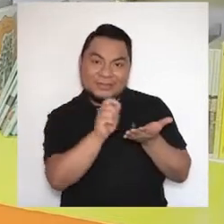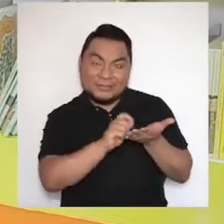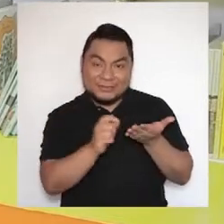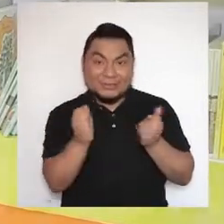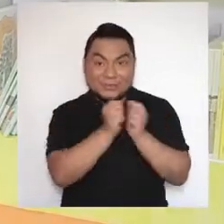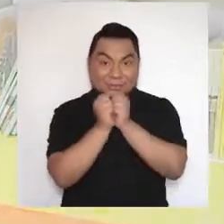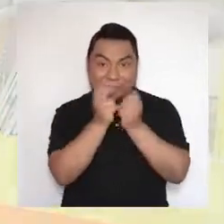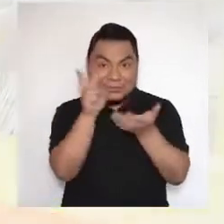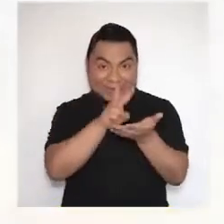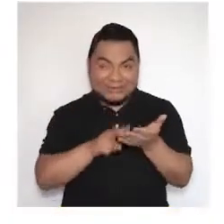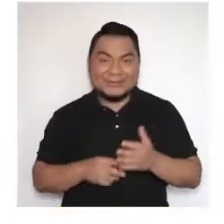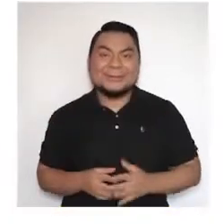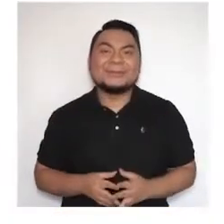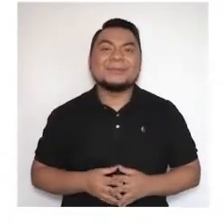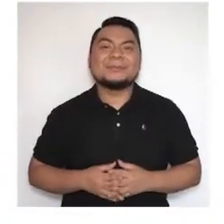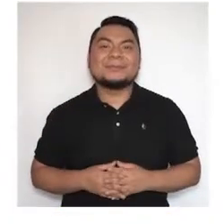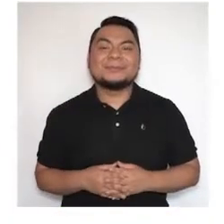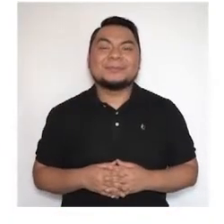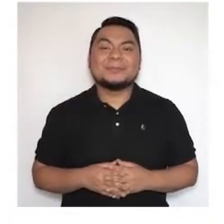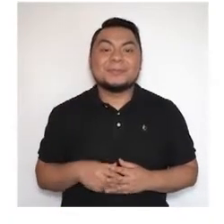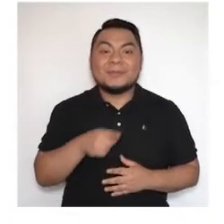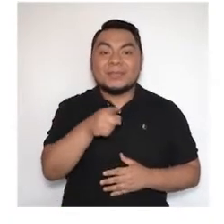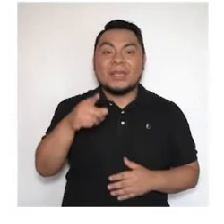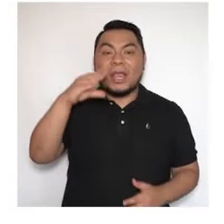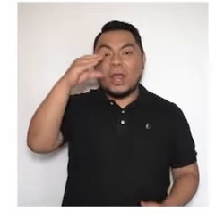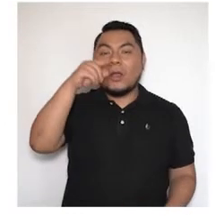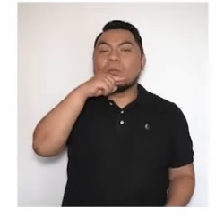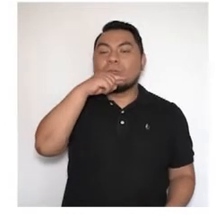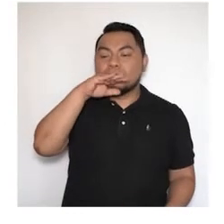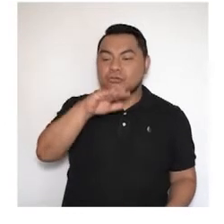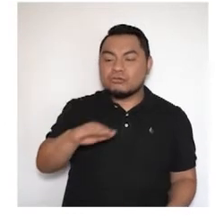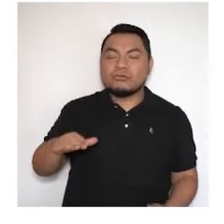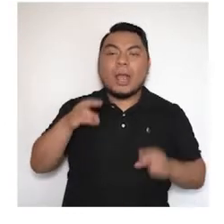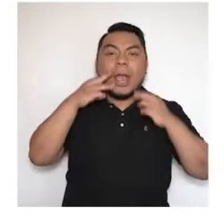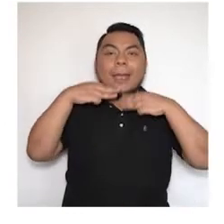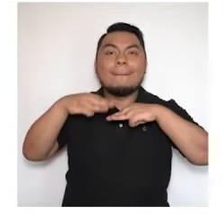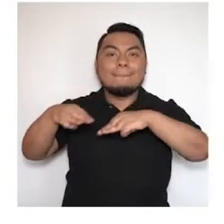leemos juntos? La niña y el mar.